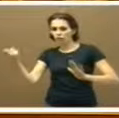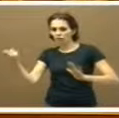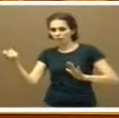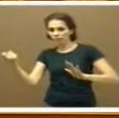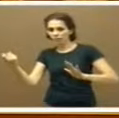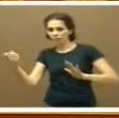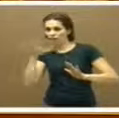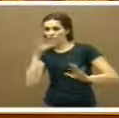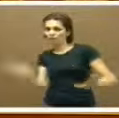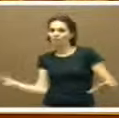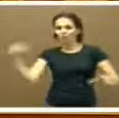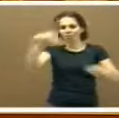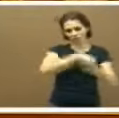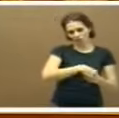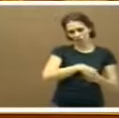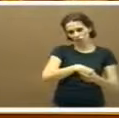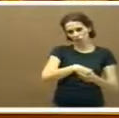Consejería de Sanidad.